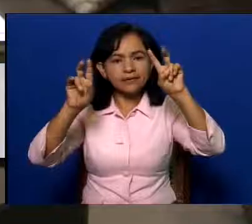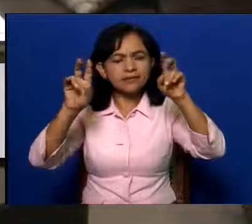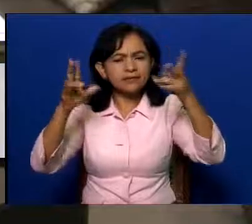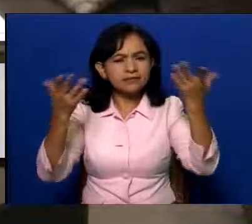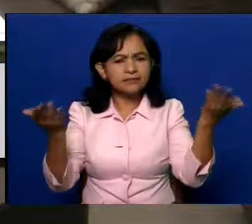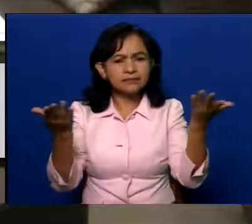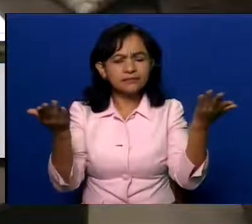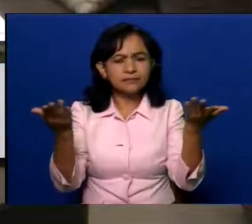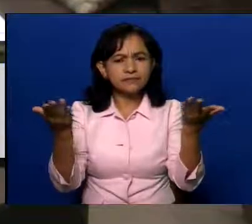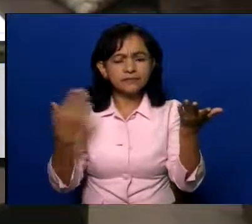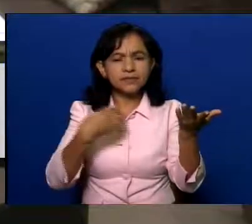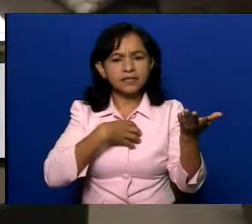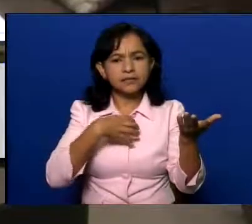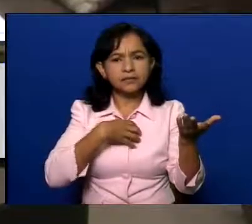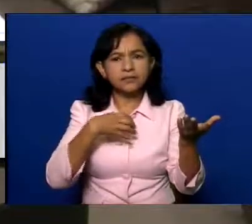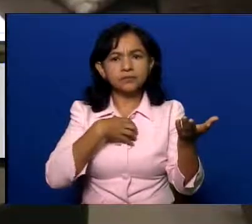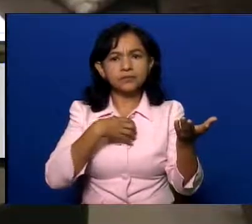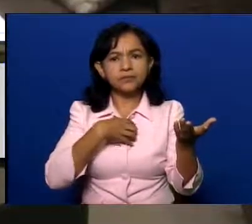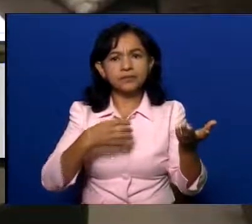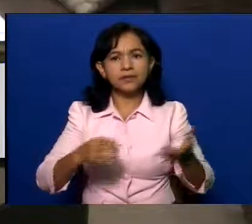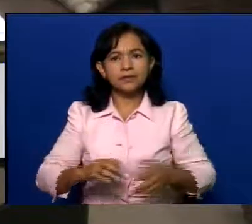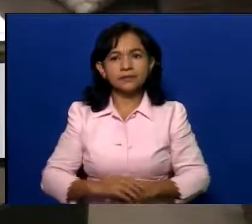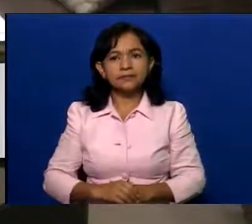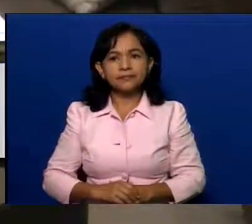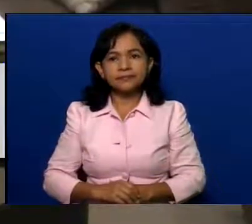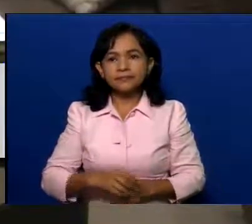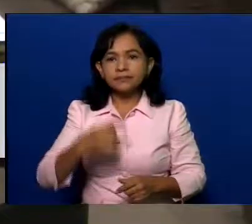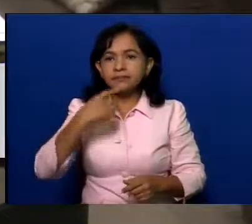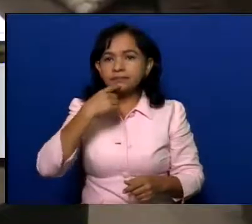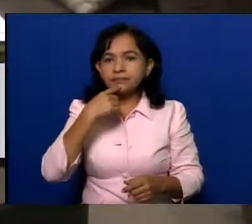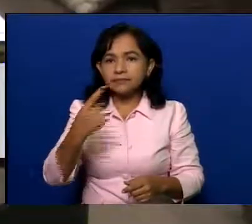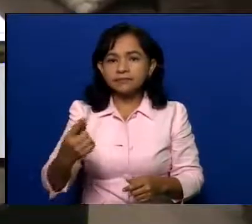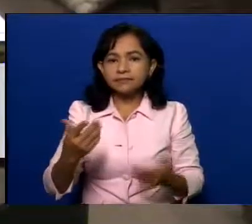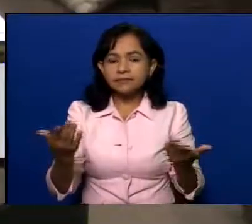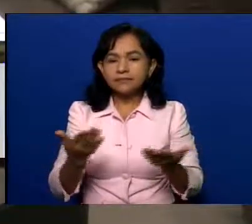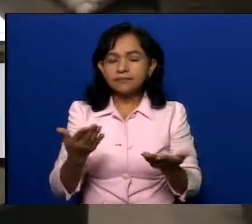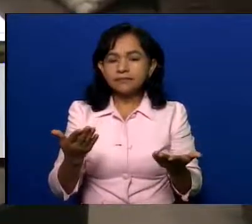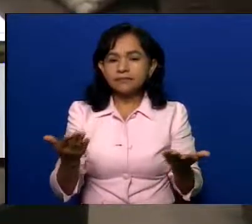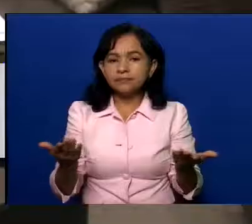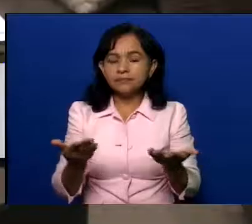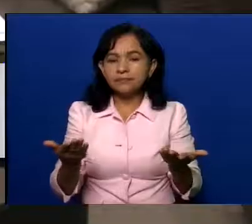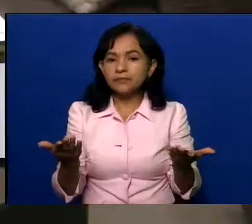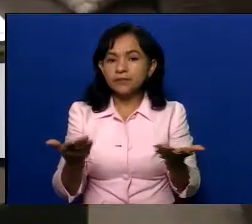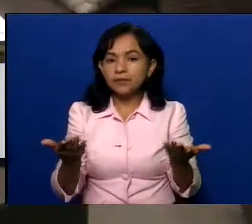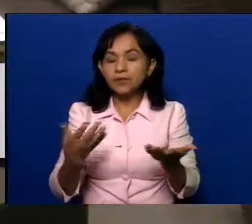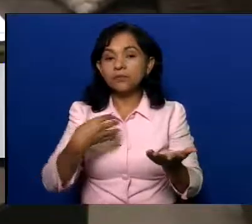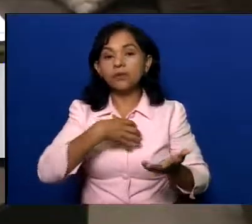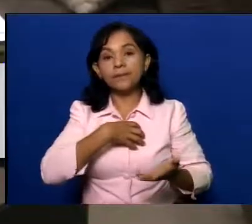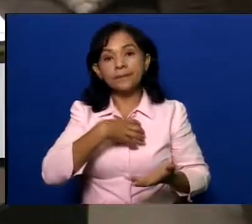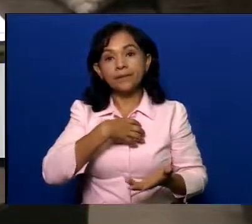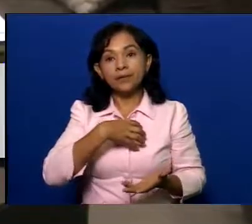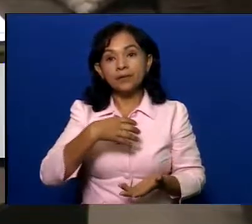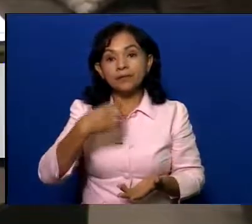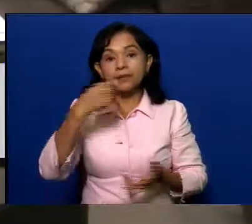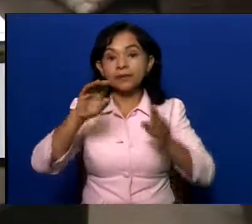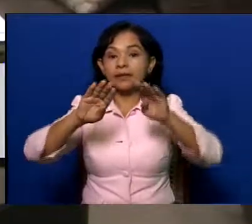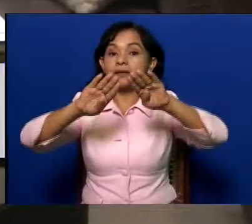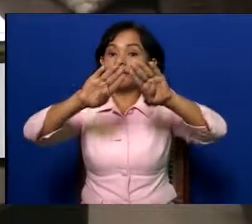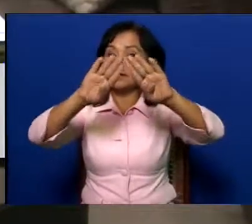a su situación, digamos, por las condiciones propias que tiene la